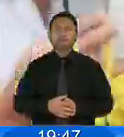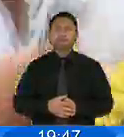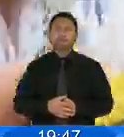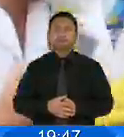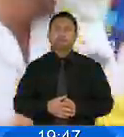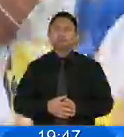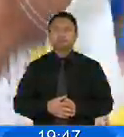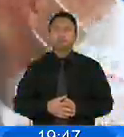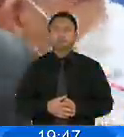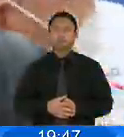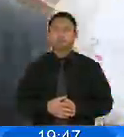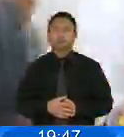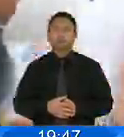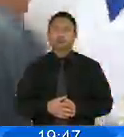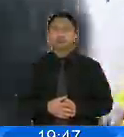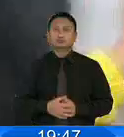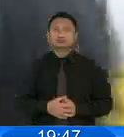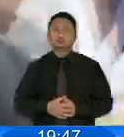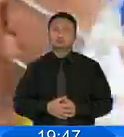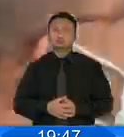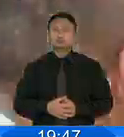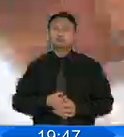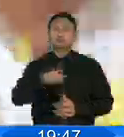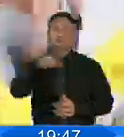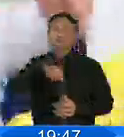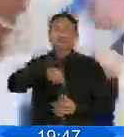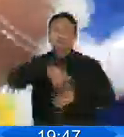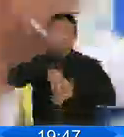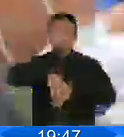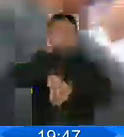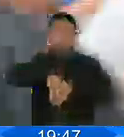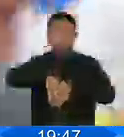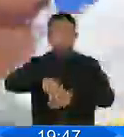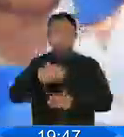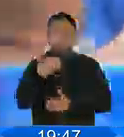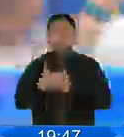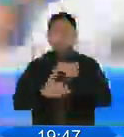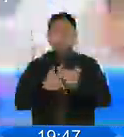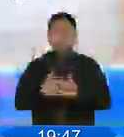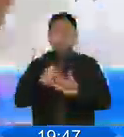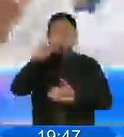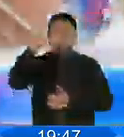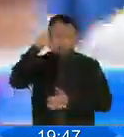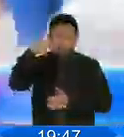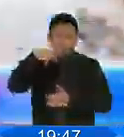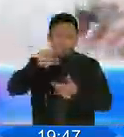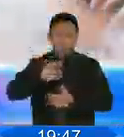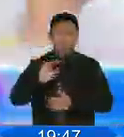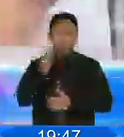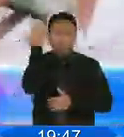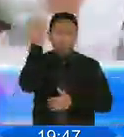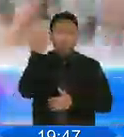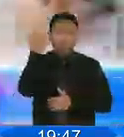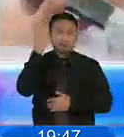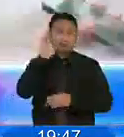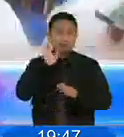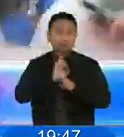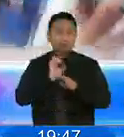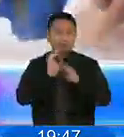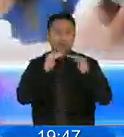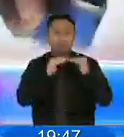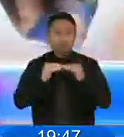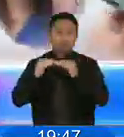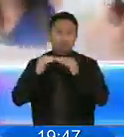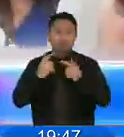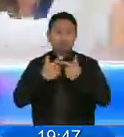Nosotros en nuestras caravanas vamos avanzando al gobierno del cambio para lograr un Ecuador democrático,